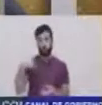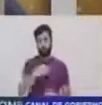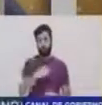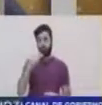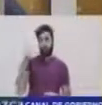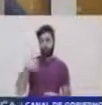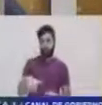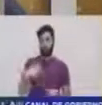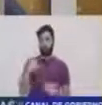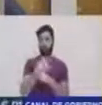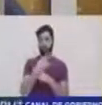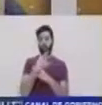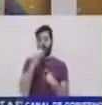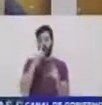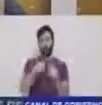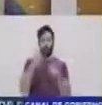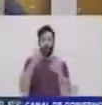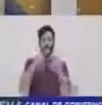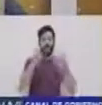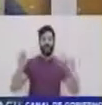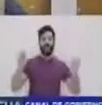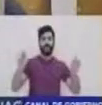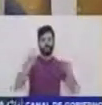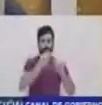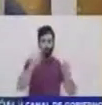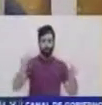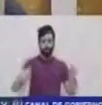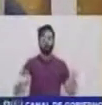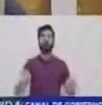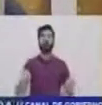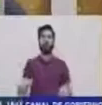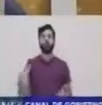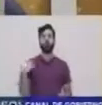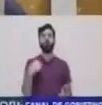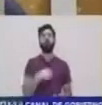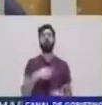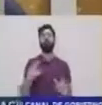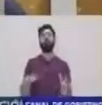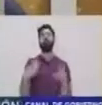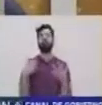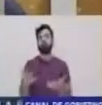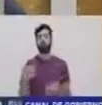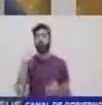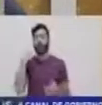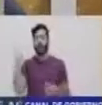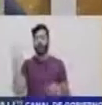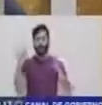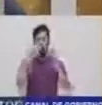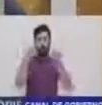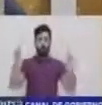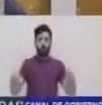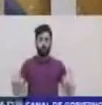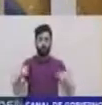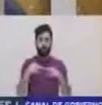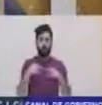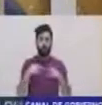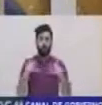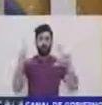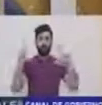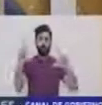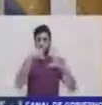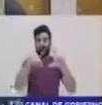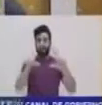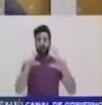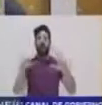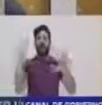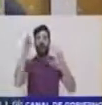hoy. El tema de hoy es sobre un círculo inscrito en un polígono, ¿verdad? Nosotros sabemos que un polígono es